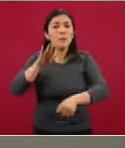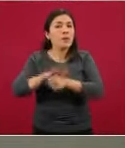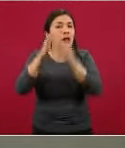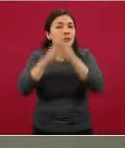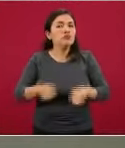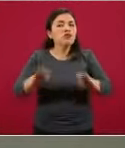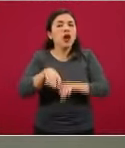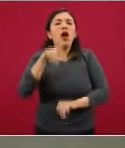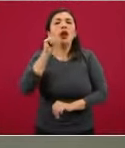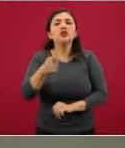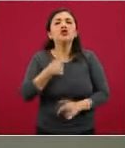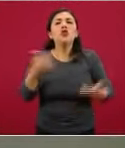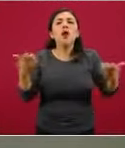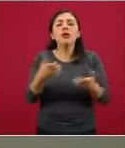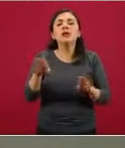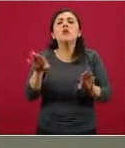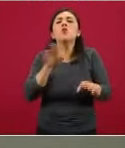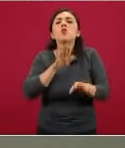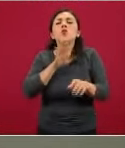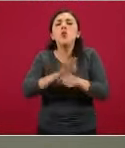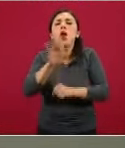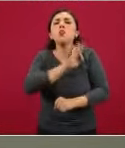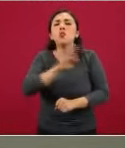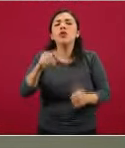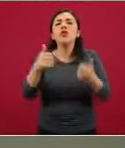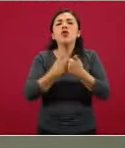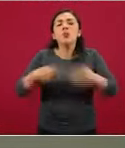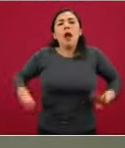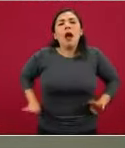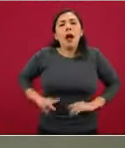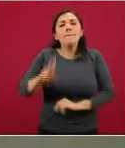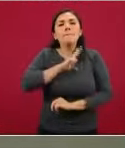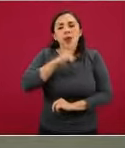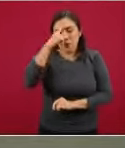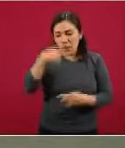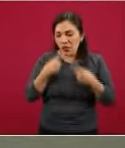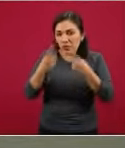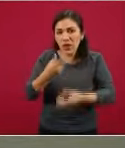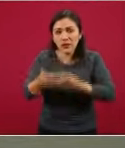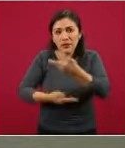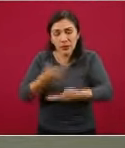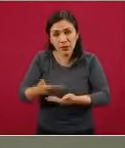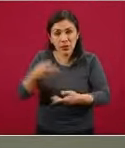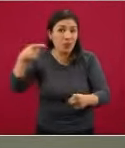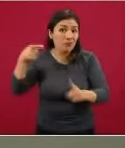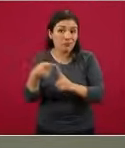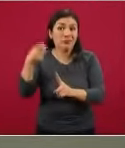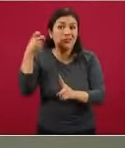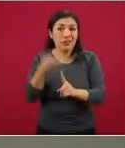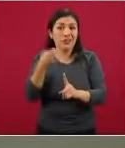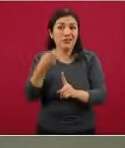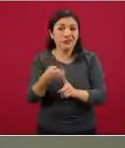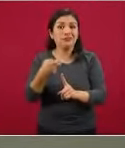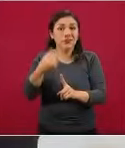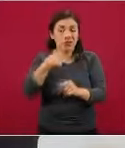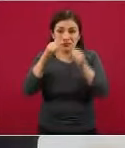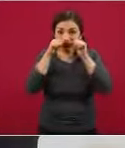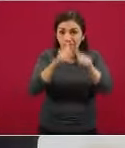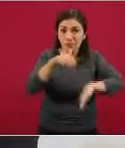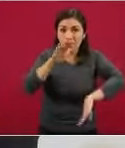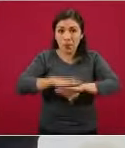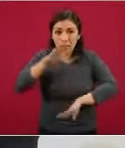influencia es lo que podemos hacer en términos de las condiciones que ofrecemos. Y en eso es en lo que nos estamos